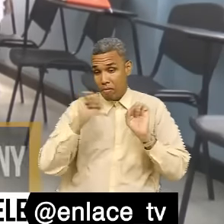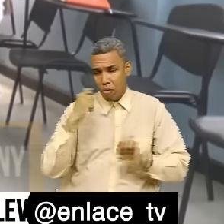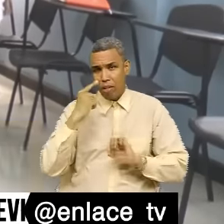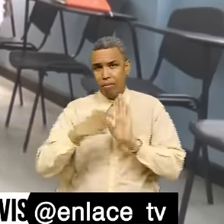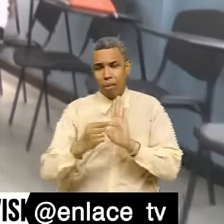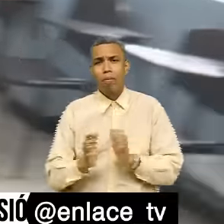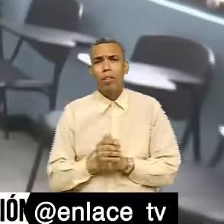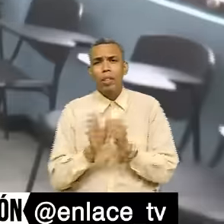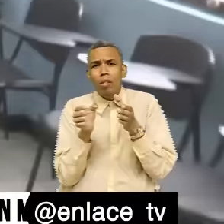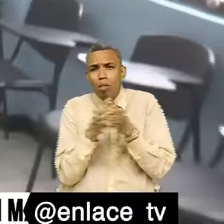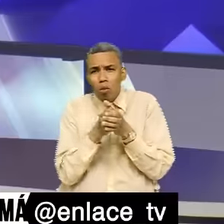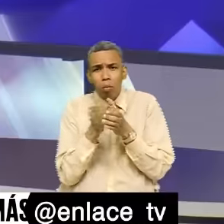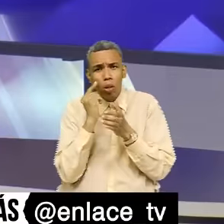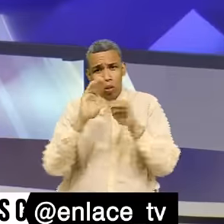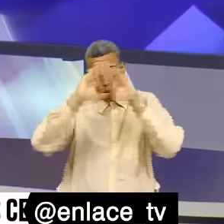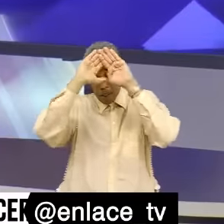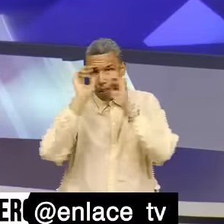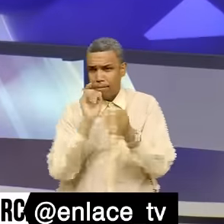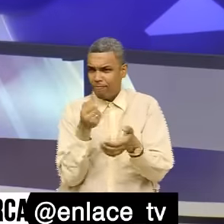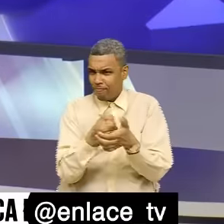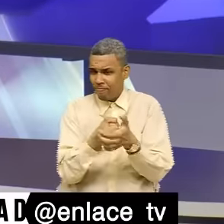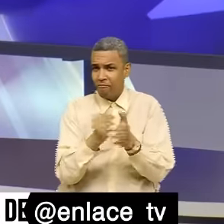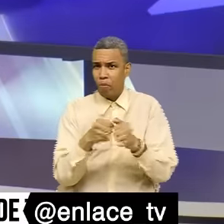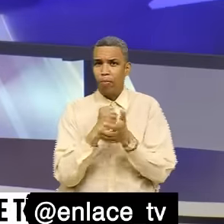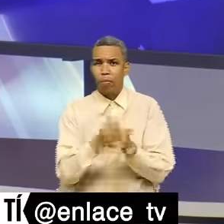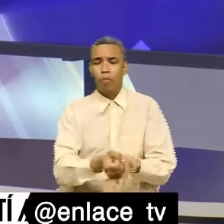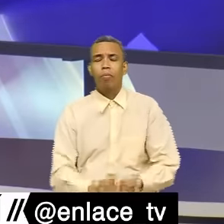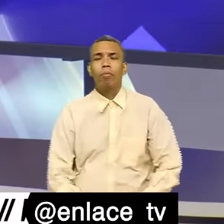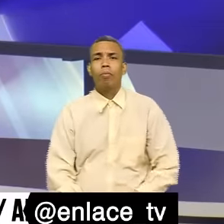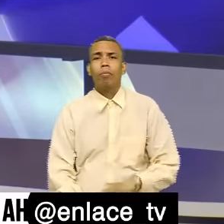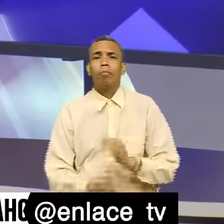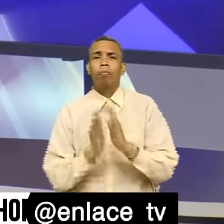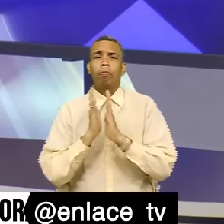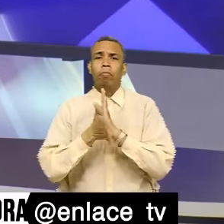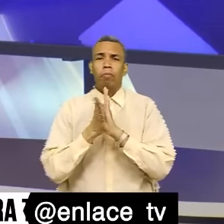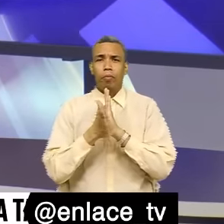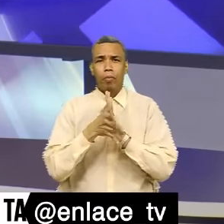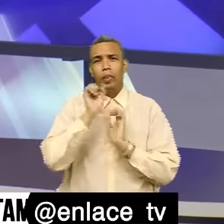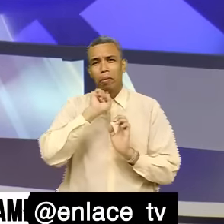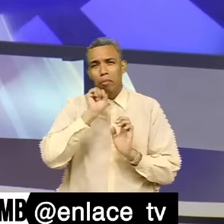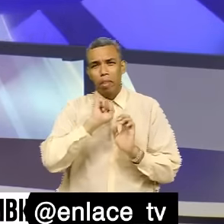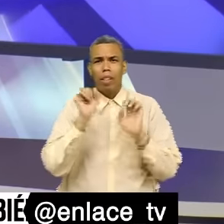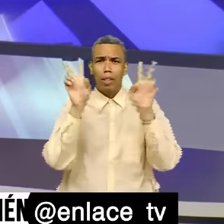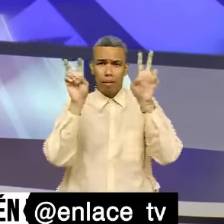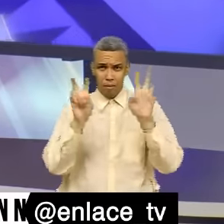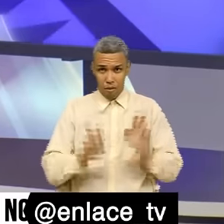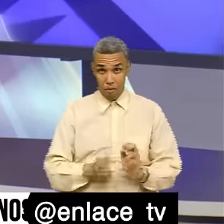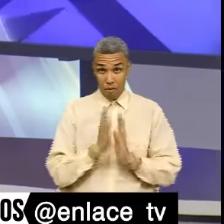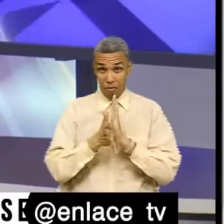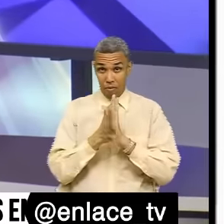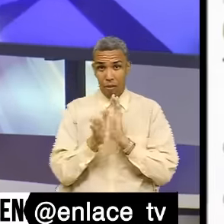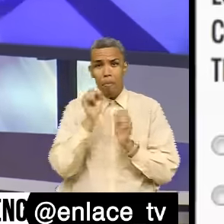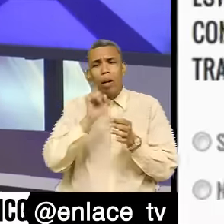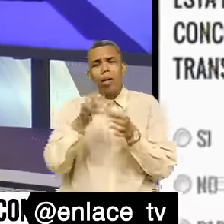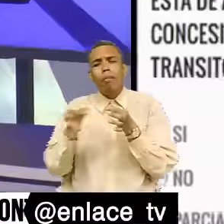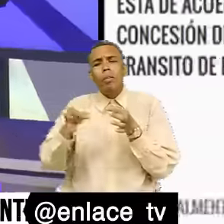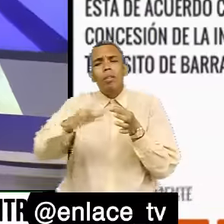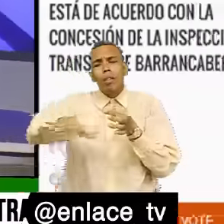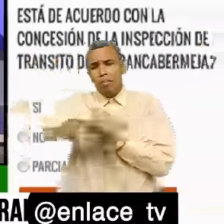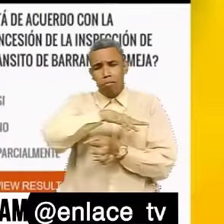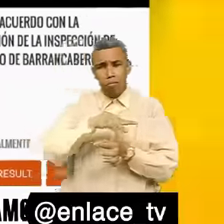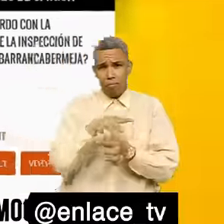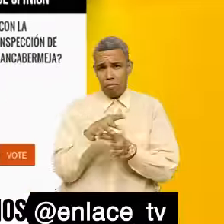Servicios de dicho corregimiento. Seguimos llevando a nuestra comunidad el acontecer de la ciudad y de la región. Estas y otras informaciones de